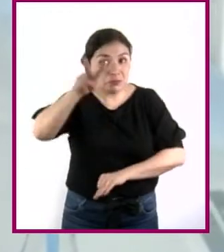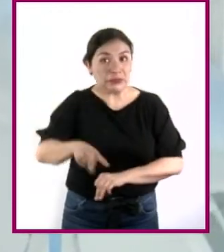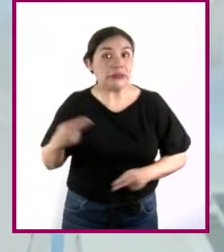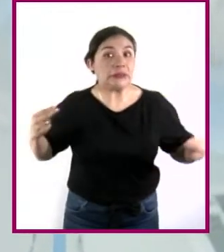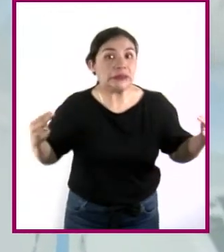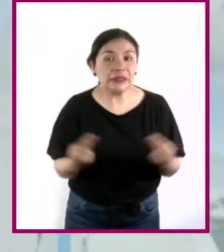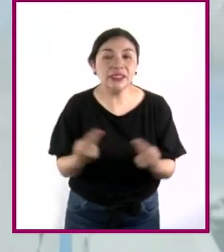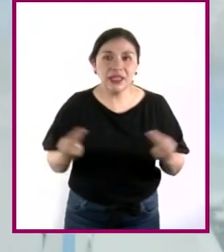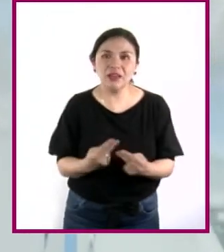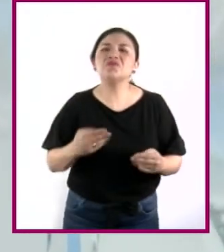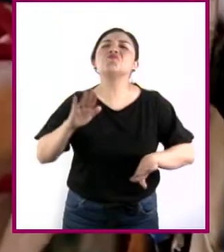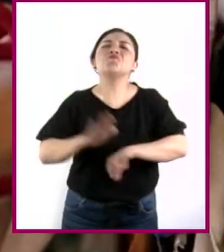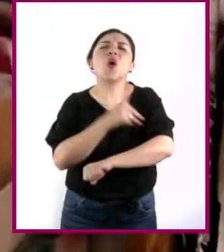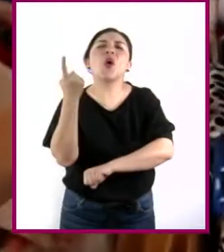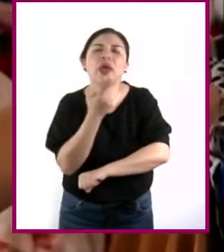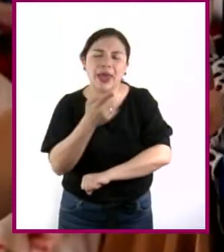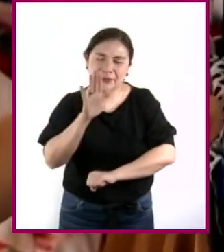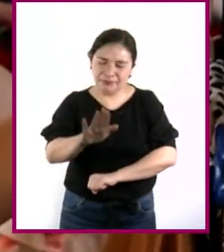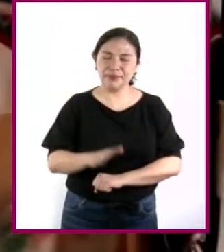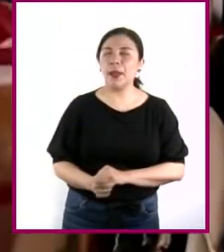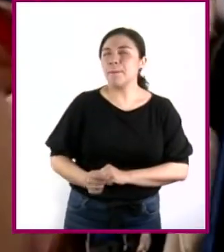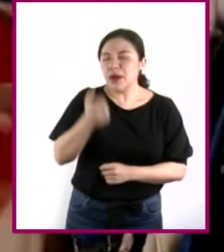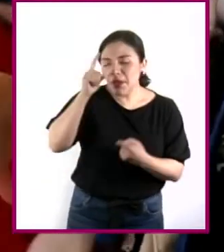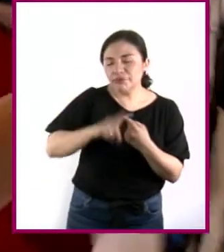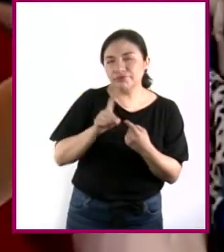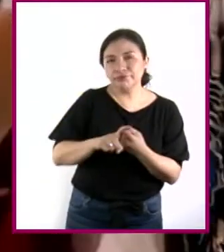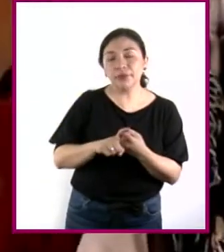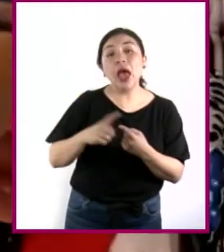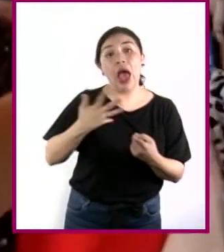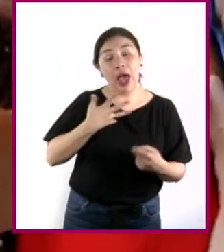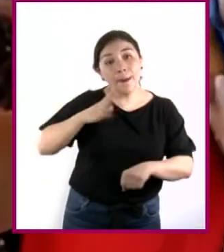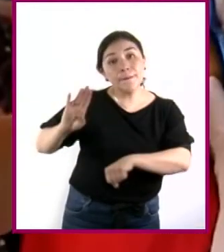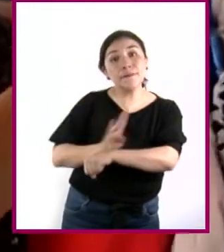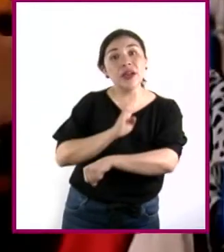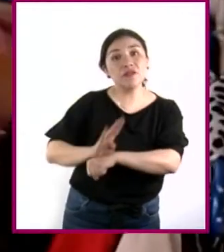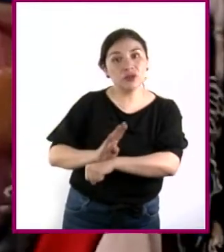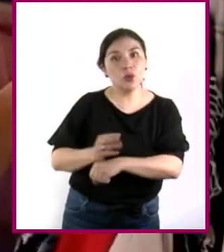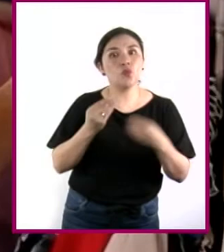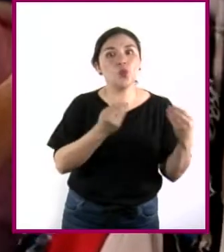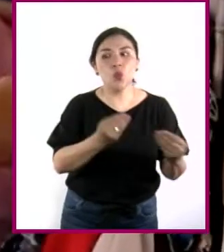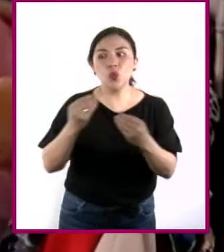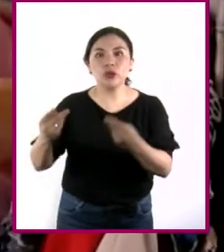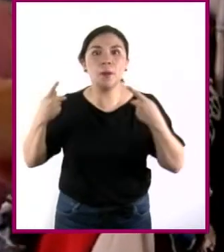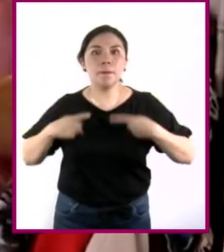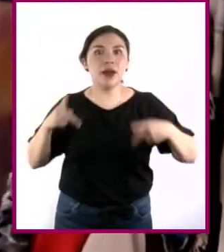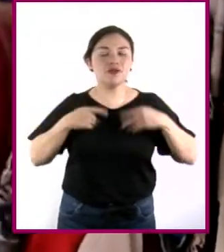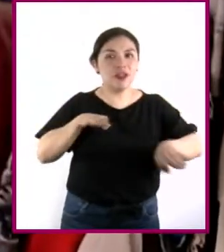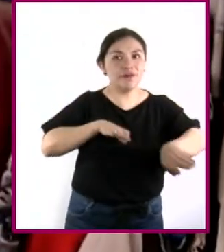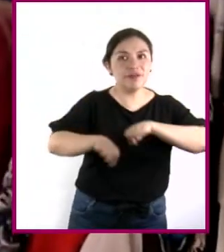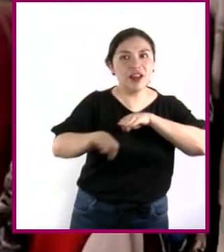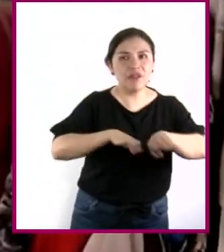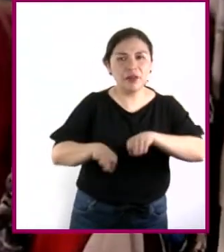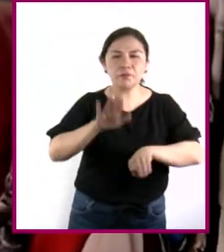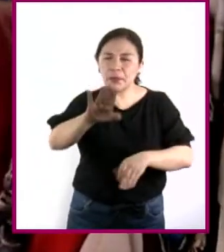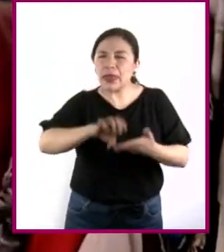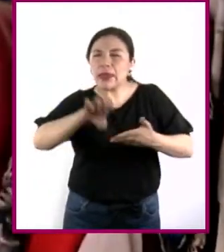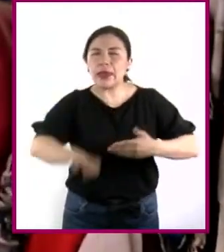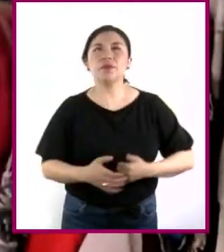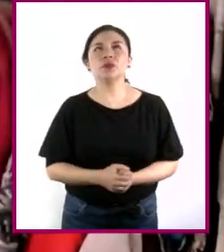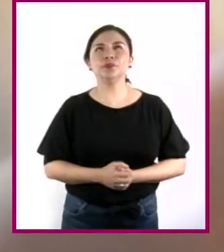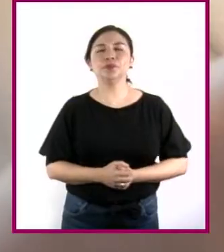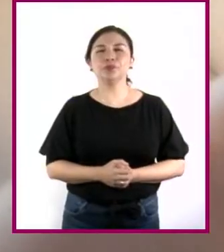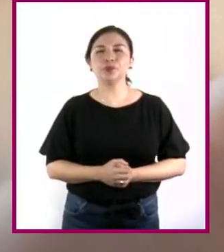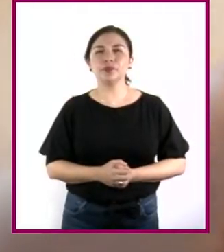por diversas razones, pero la principal es que se beneficia a un número considerable de trabajadores. Por ejemplo, en